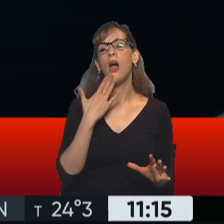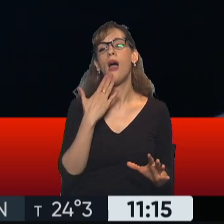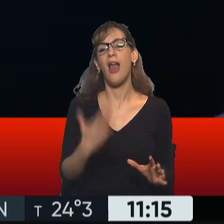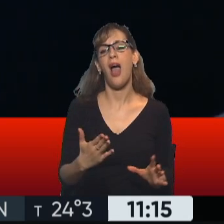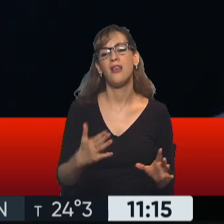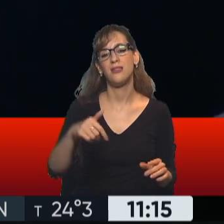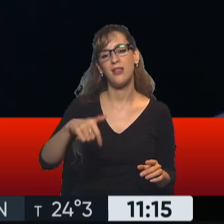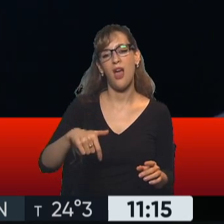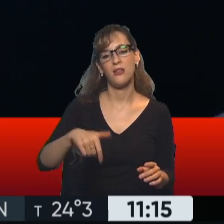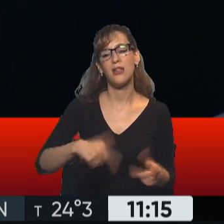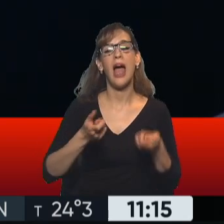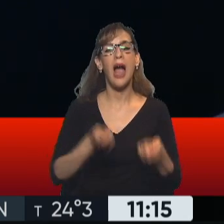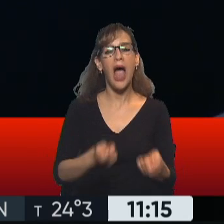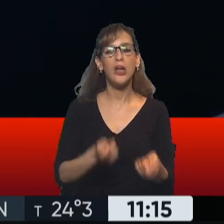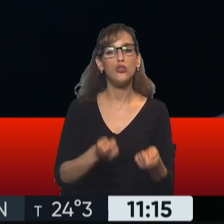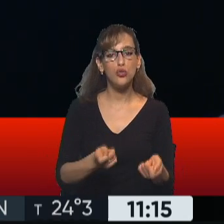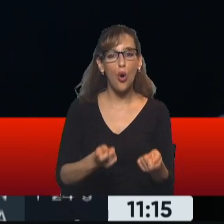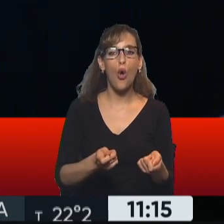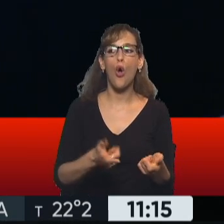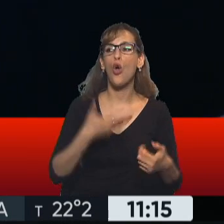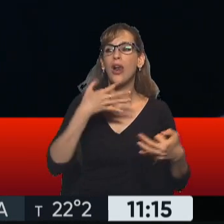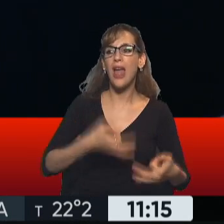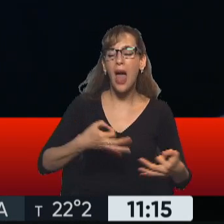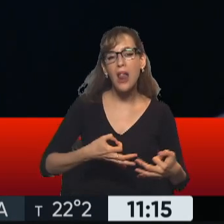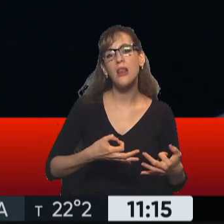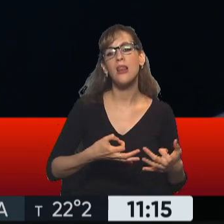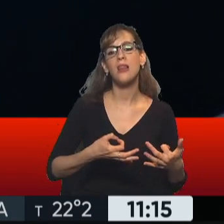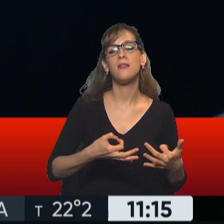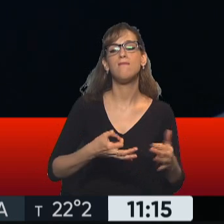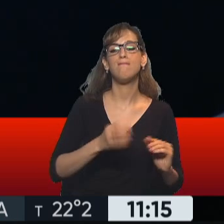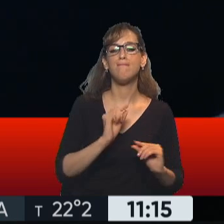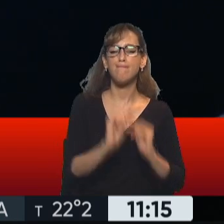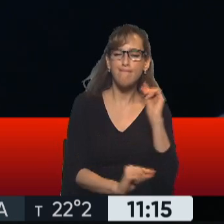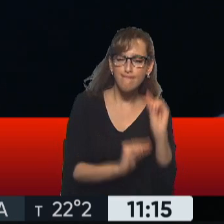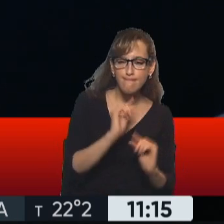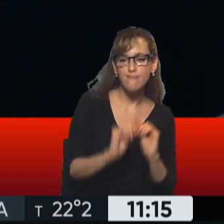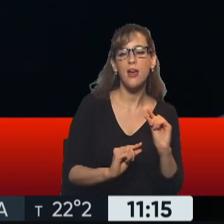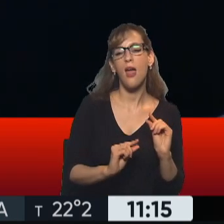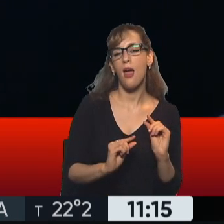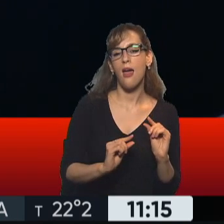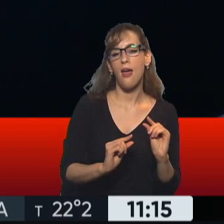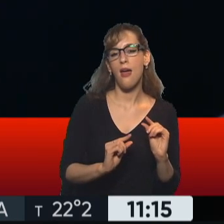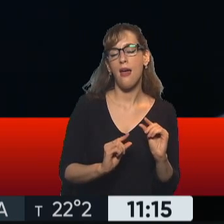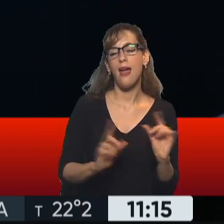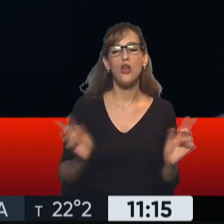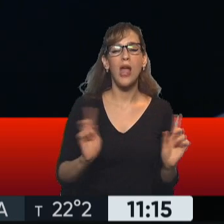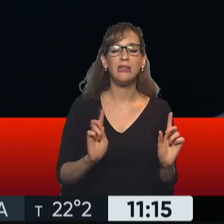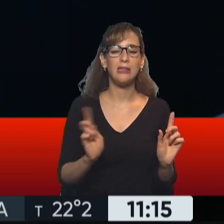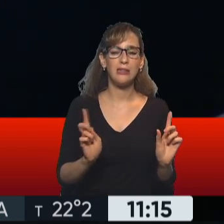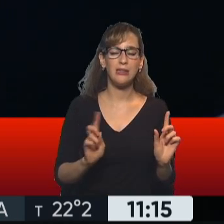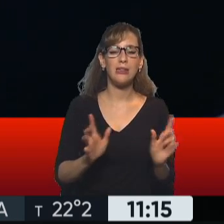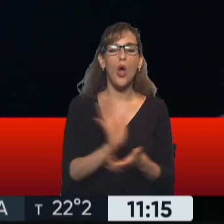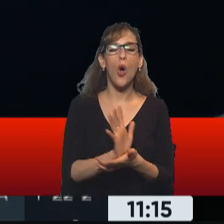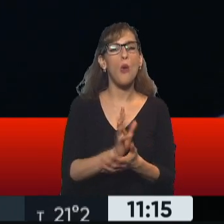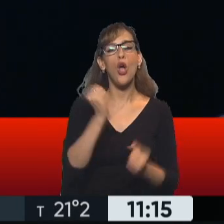moderada del gasto real que permita que no se inhiba, no se frene la